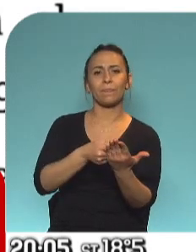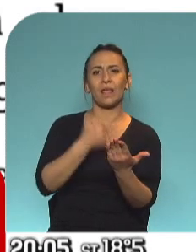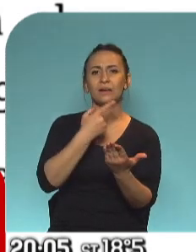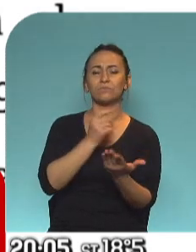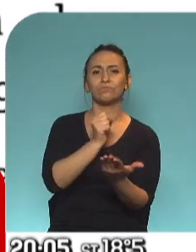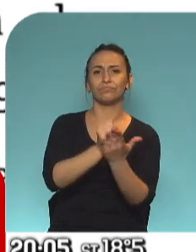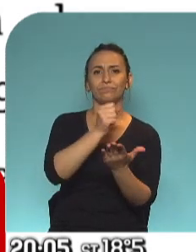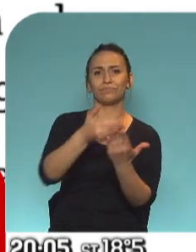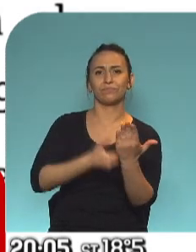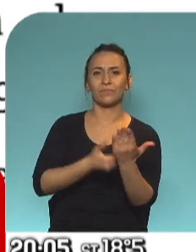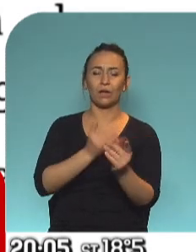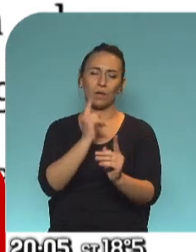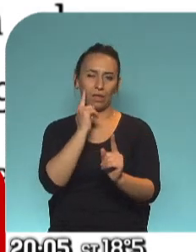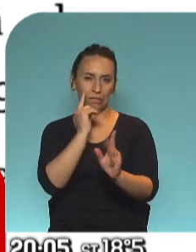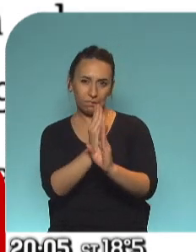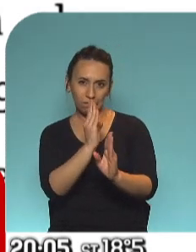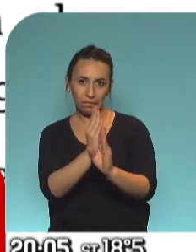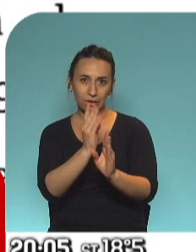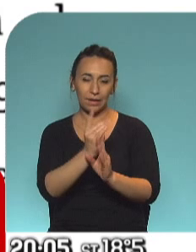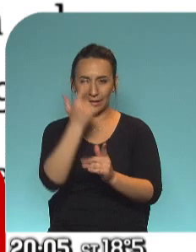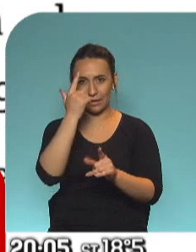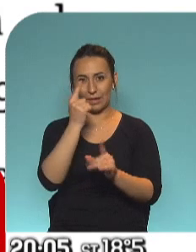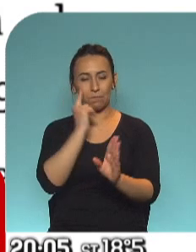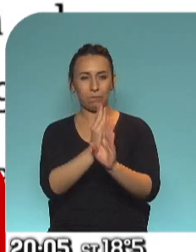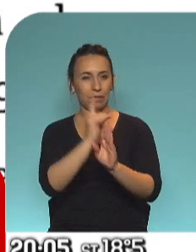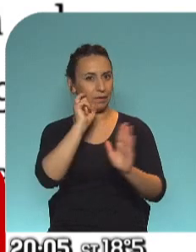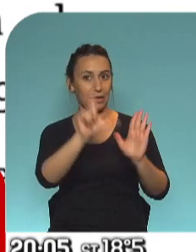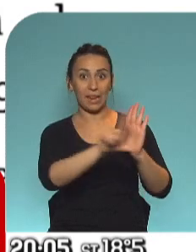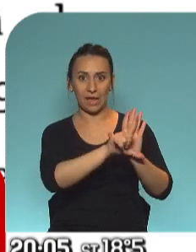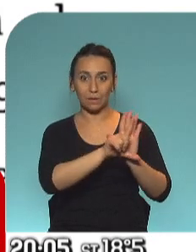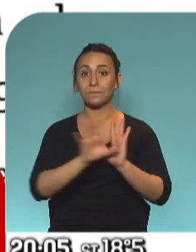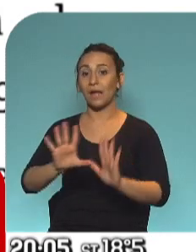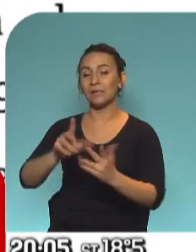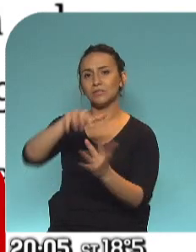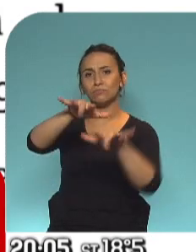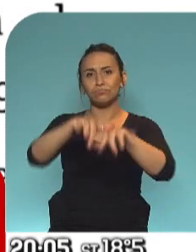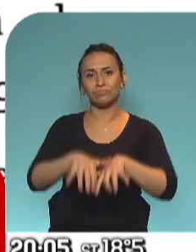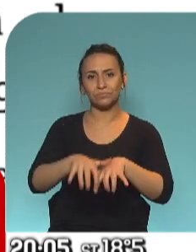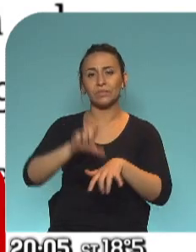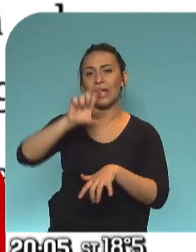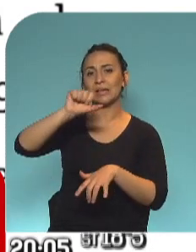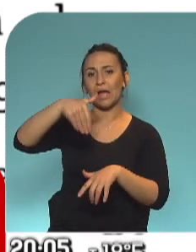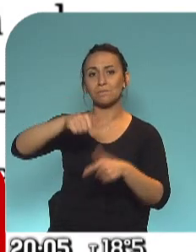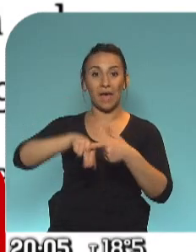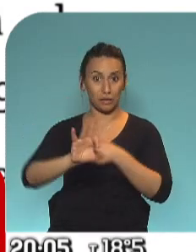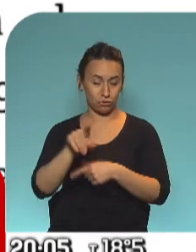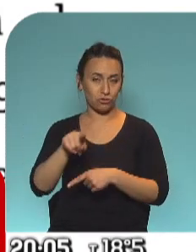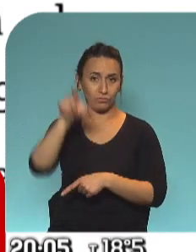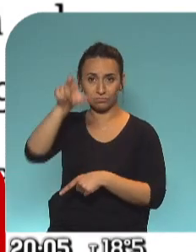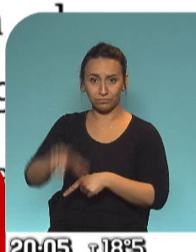de inteligencia ilegal. Así lo argumenta Cristina Camaño, interventora actual de la AFI, porque no hay